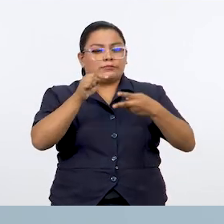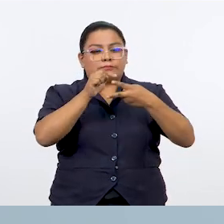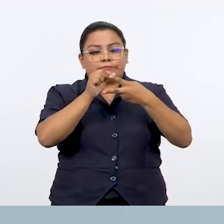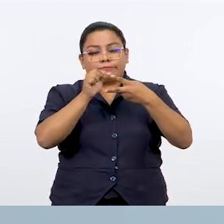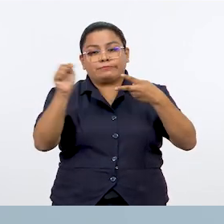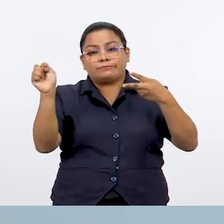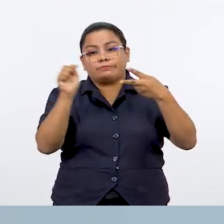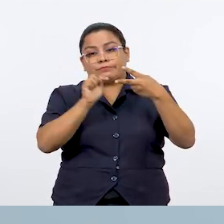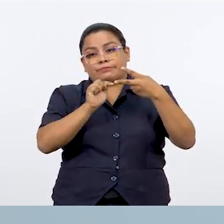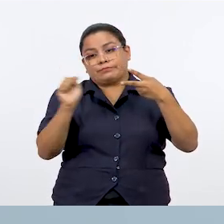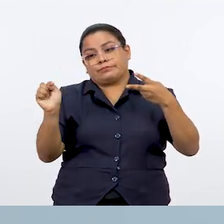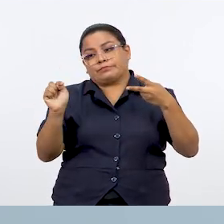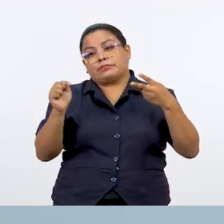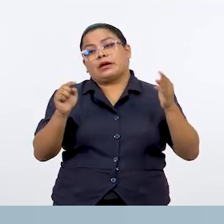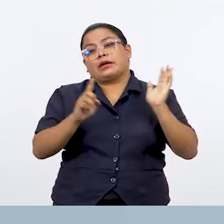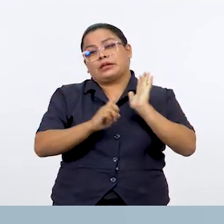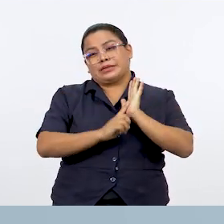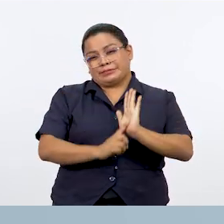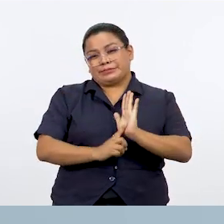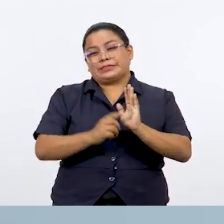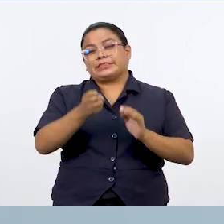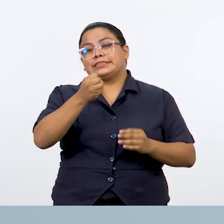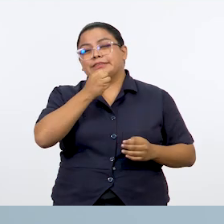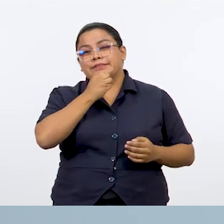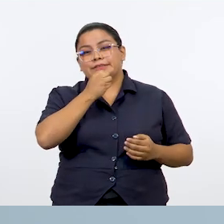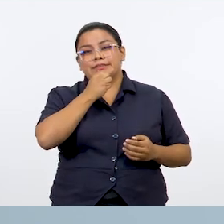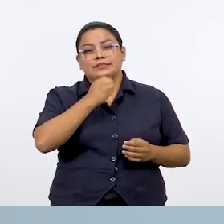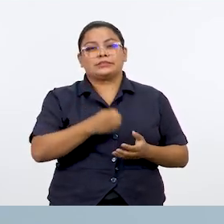doble recta numérica para representar esos datos?